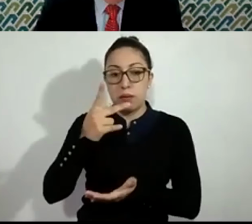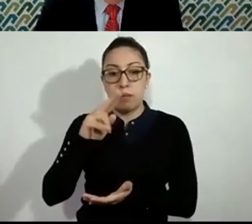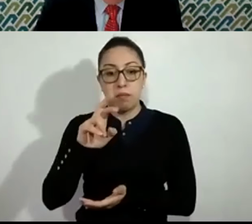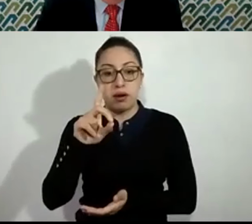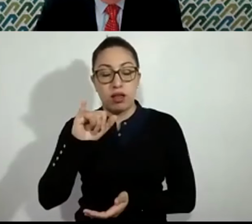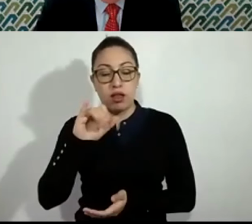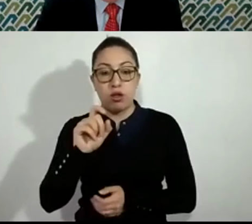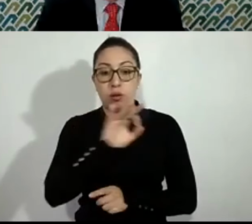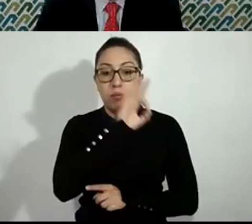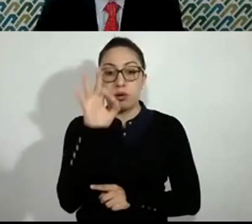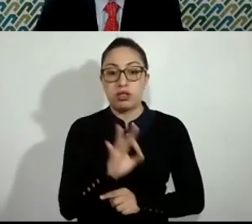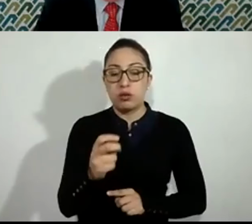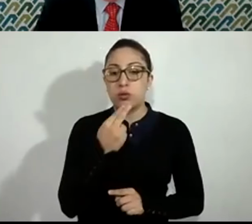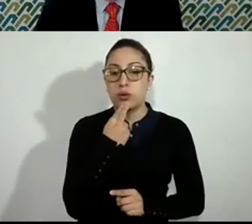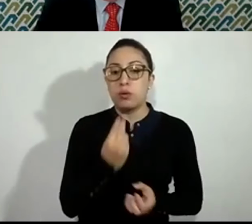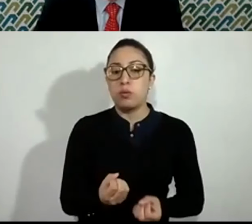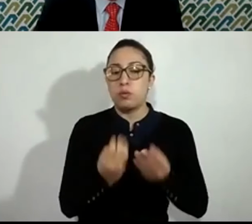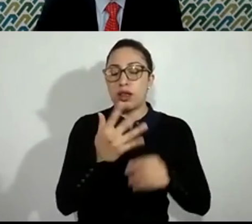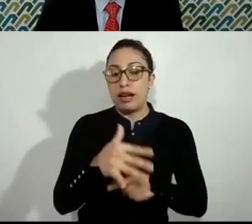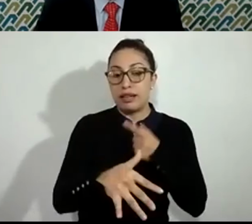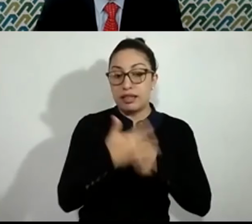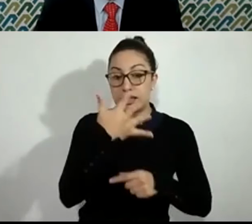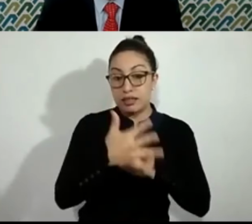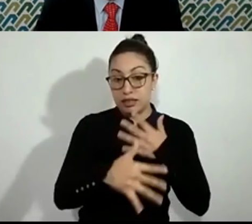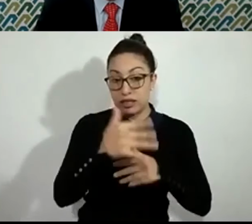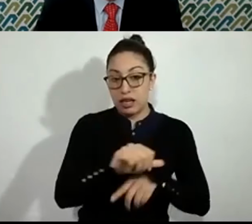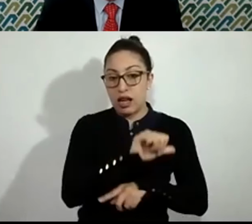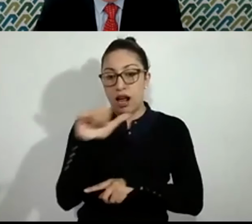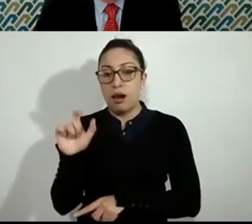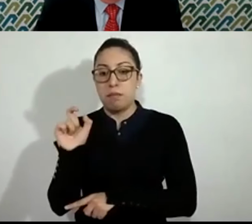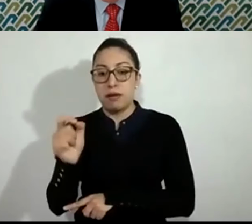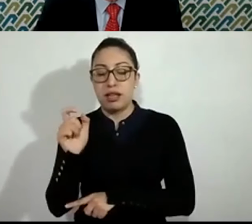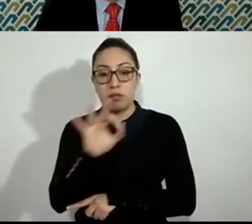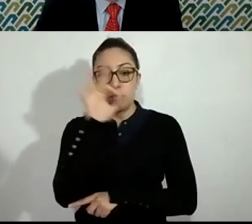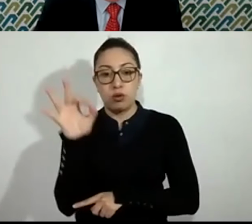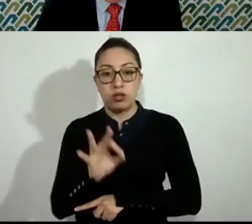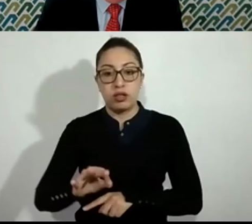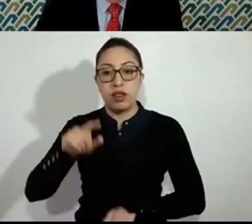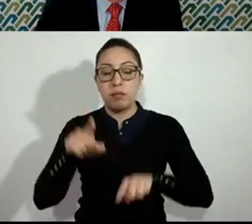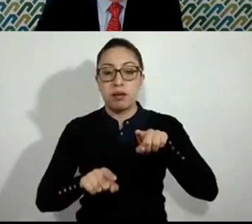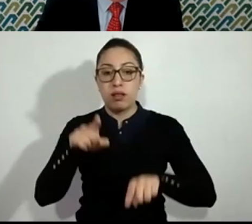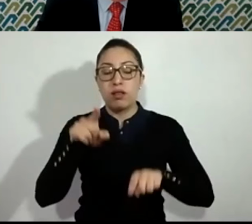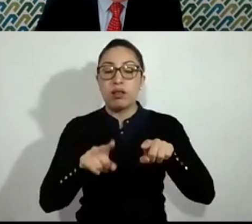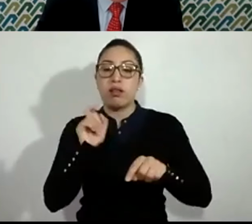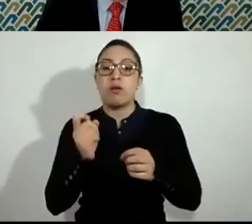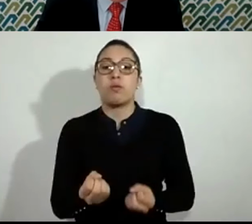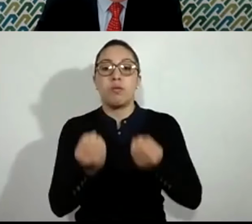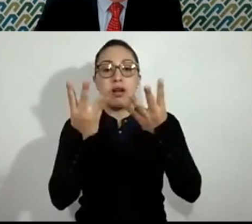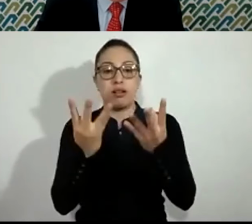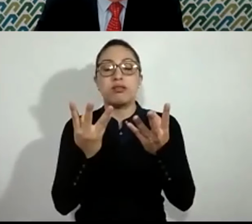van del 15 al 20% de acuerdo al porcentaje de mejora tecnológica que realicen.